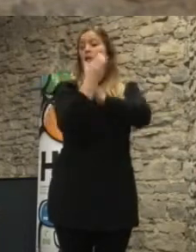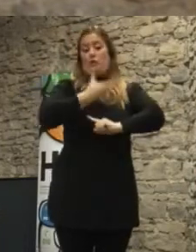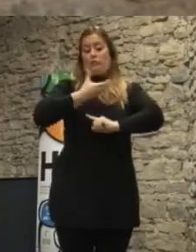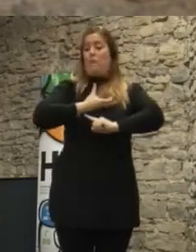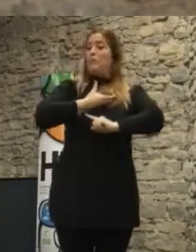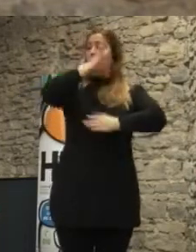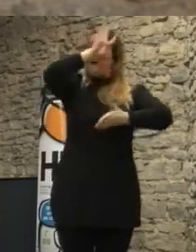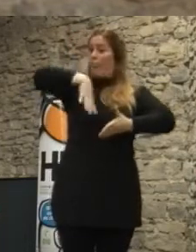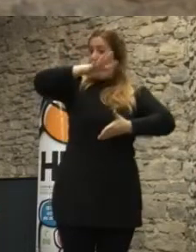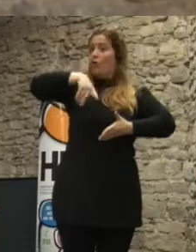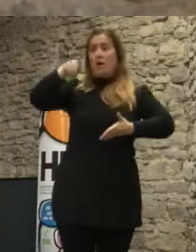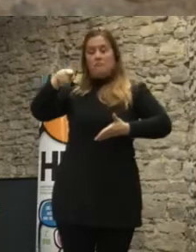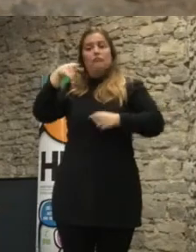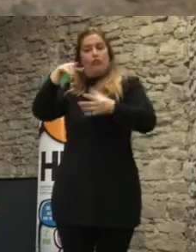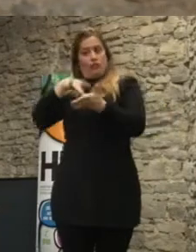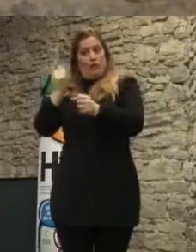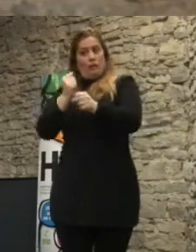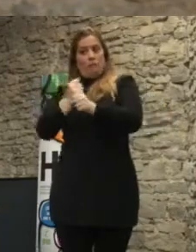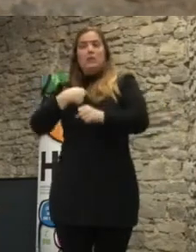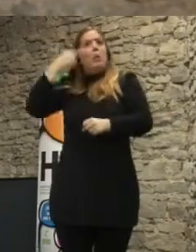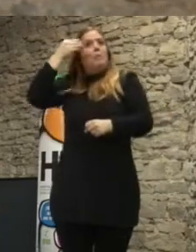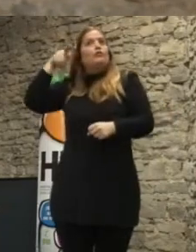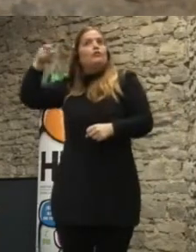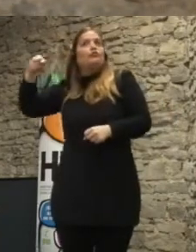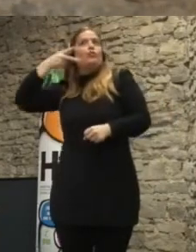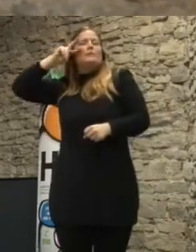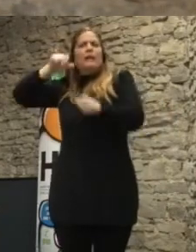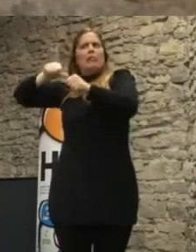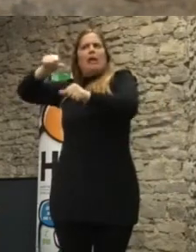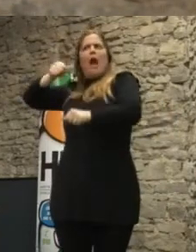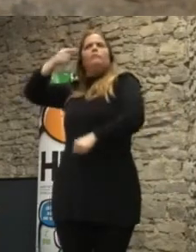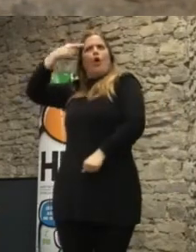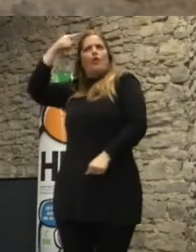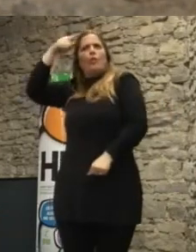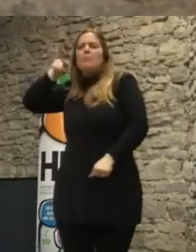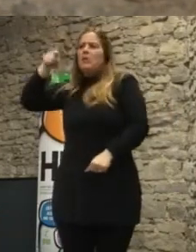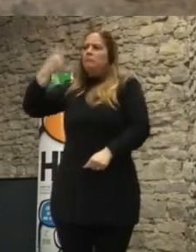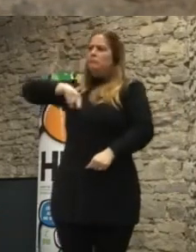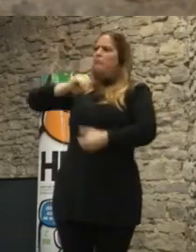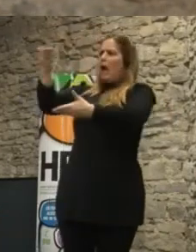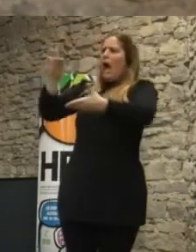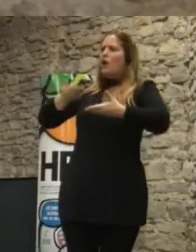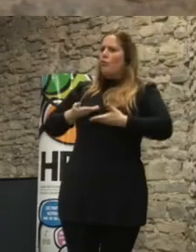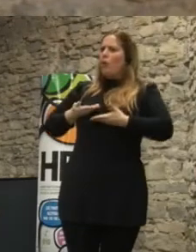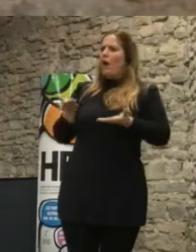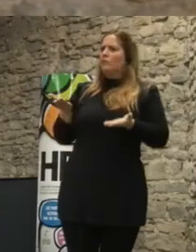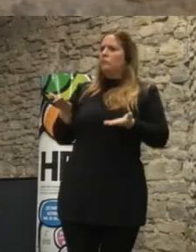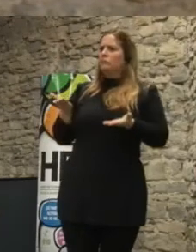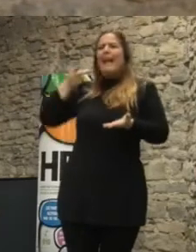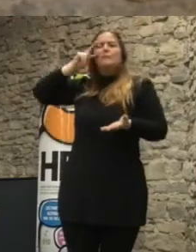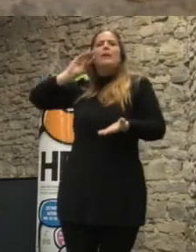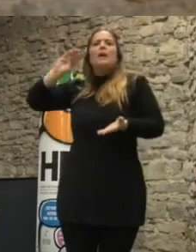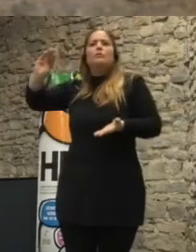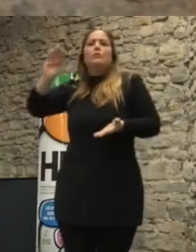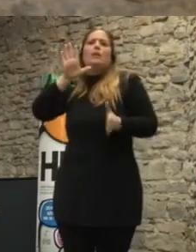y yo creo que su conocimiento y su experiencia pues, nos puede ayudar mucho, ¿no? Su experiencia sobre todo en trabajar